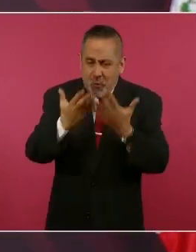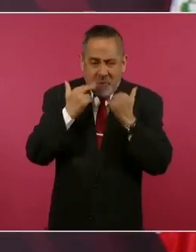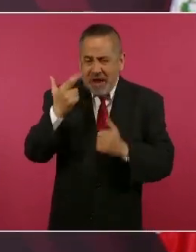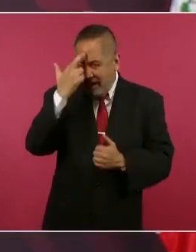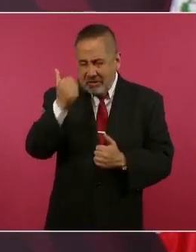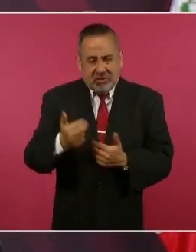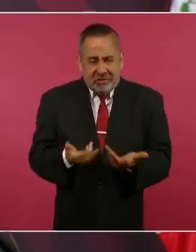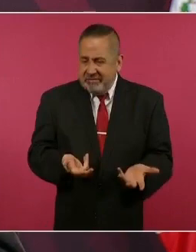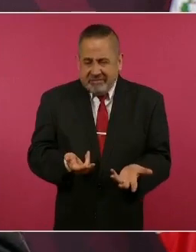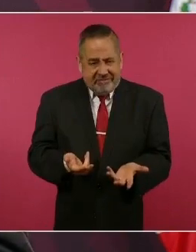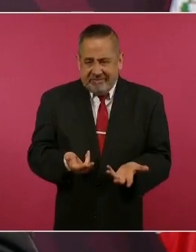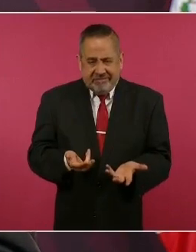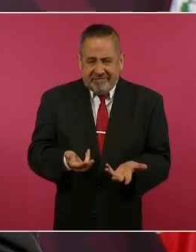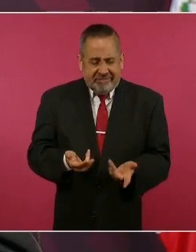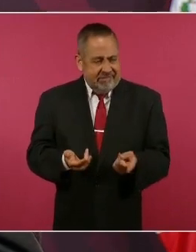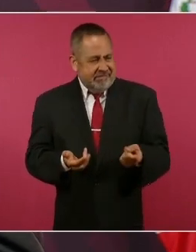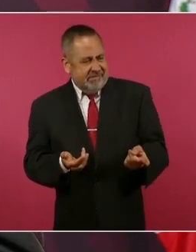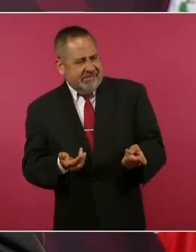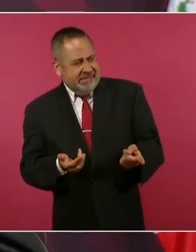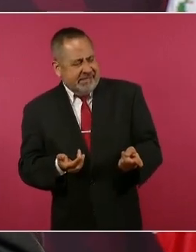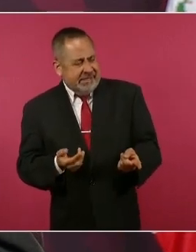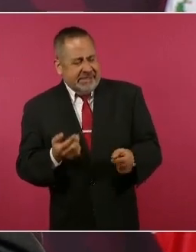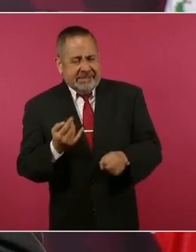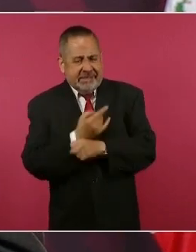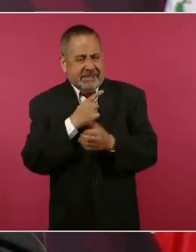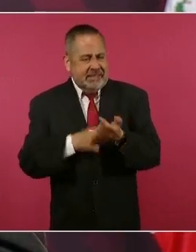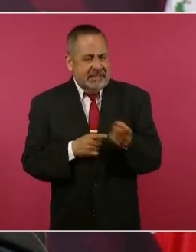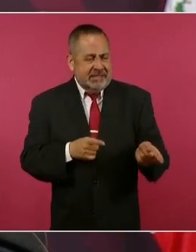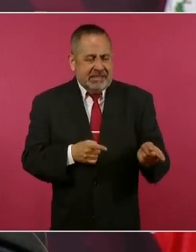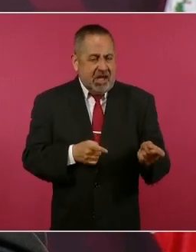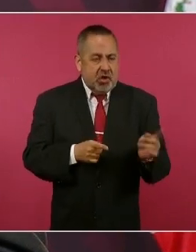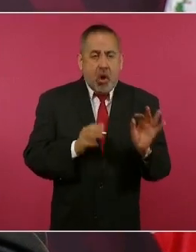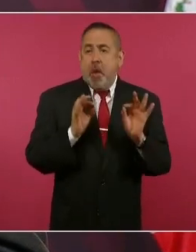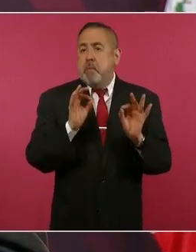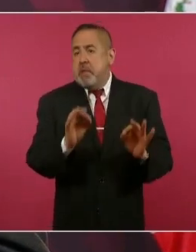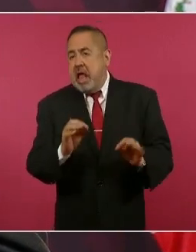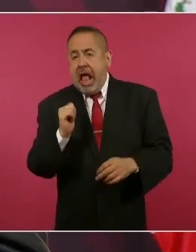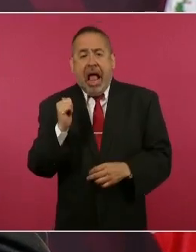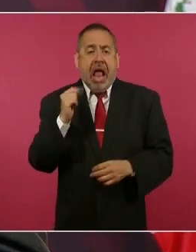no se puede justificar lo injustificable.